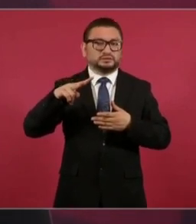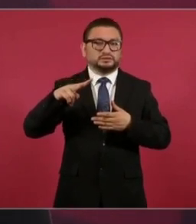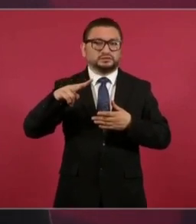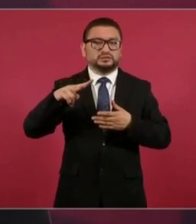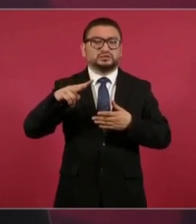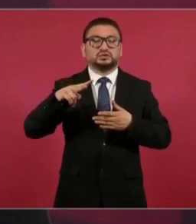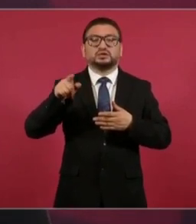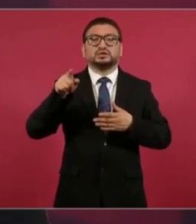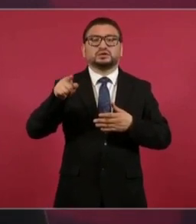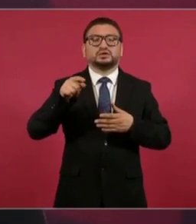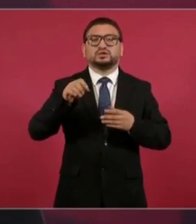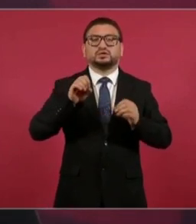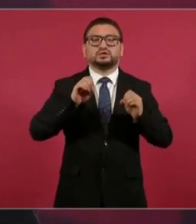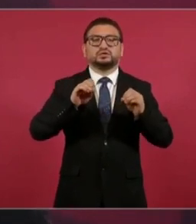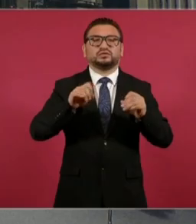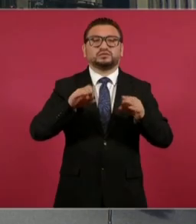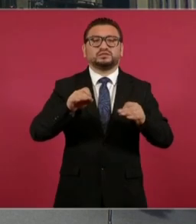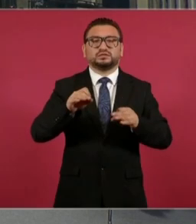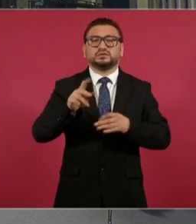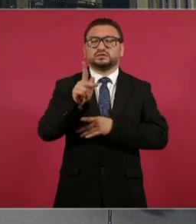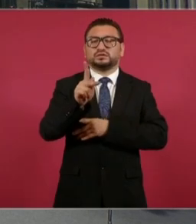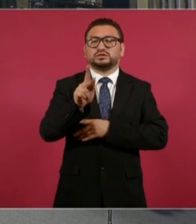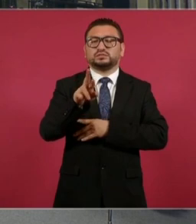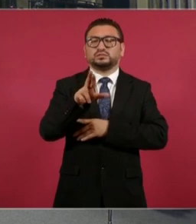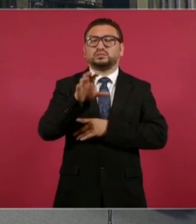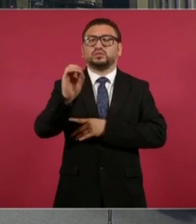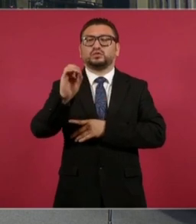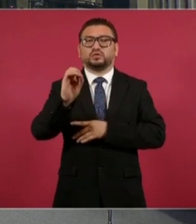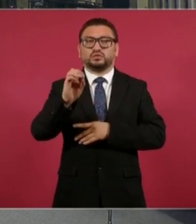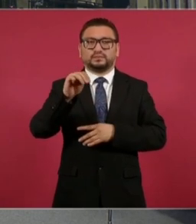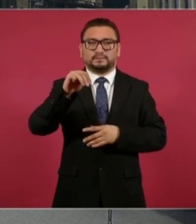se llamaban proméxico